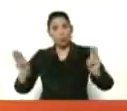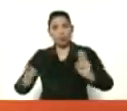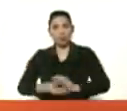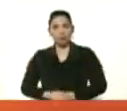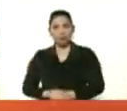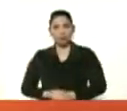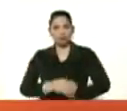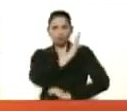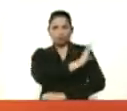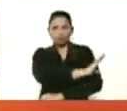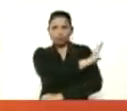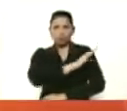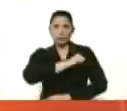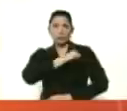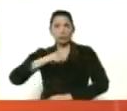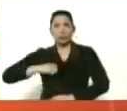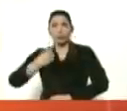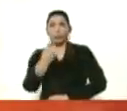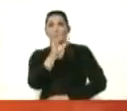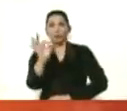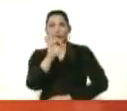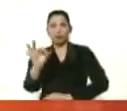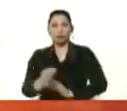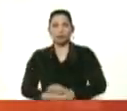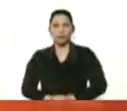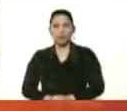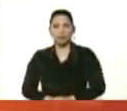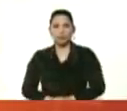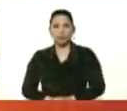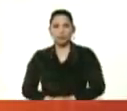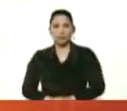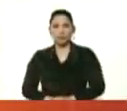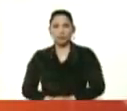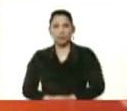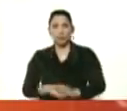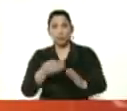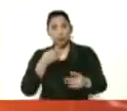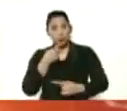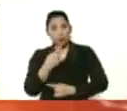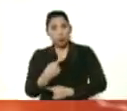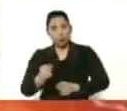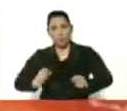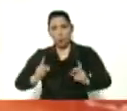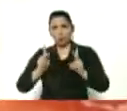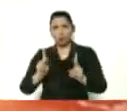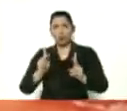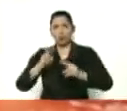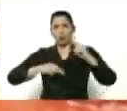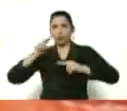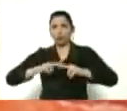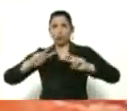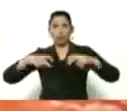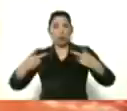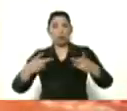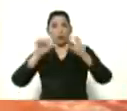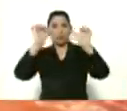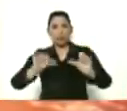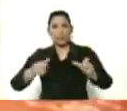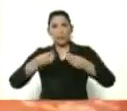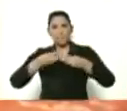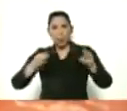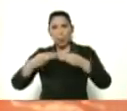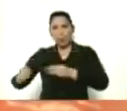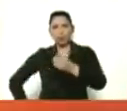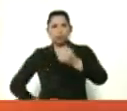una clínica privada, 1%. Por eso digo, es la oportunidad de construir un nuevo sistema público en base a la